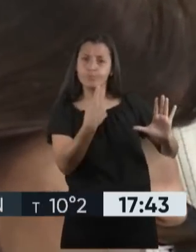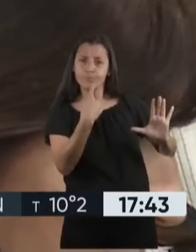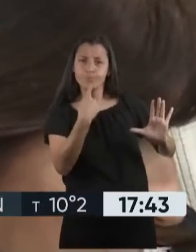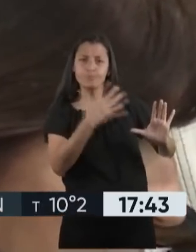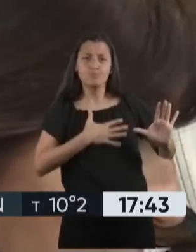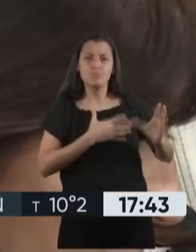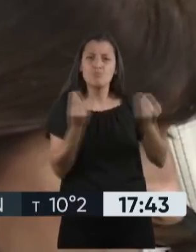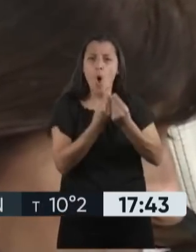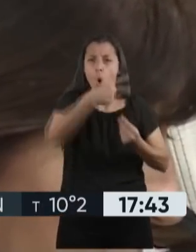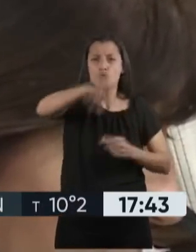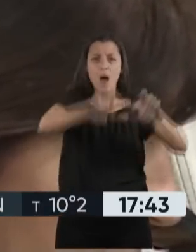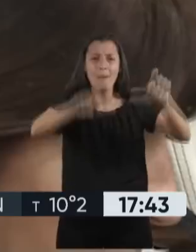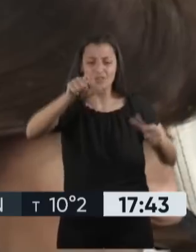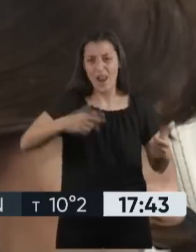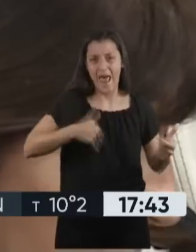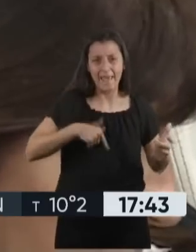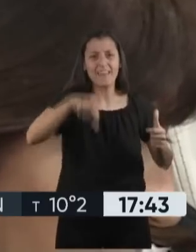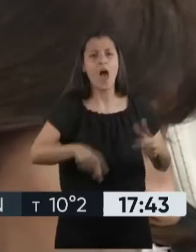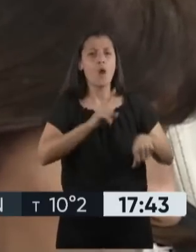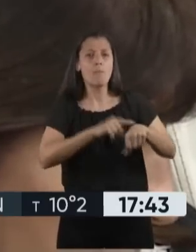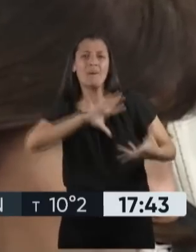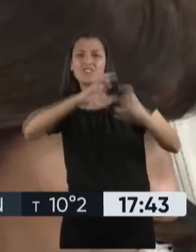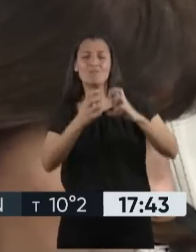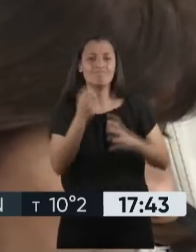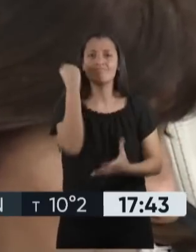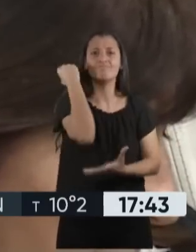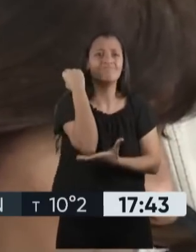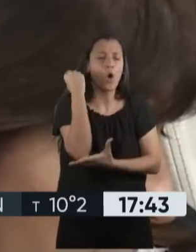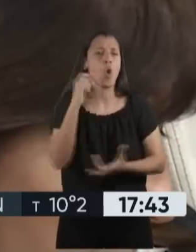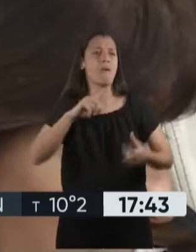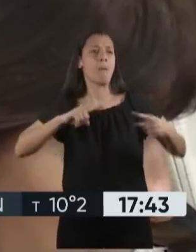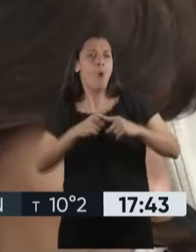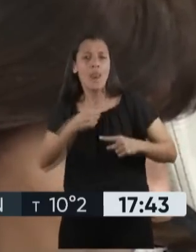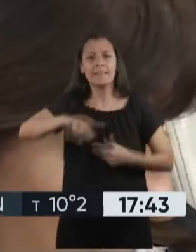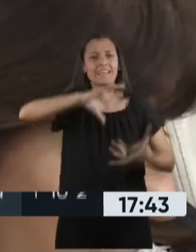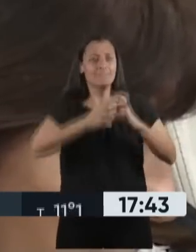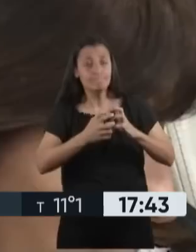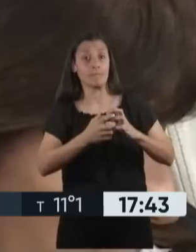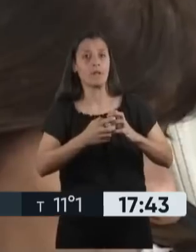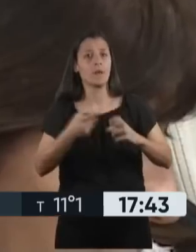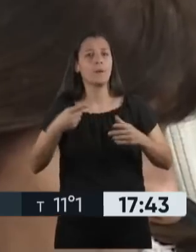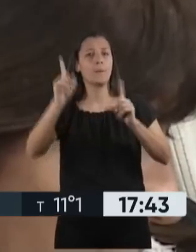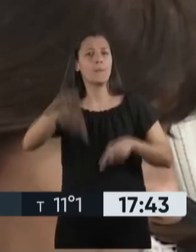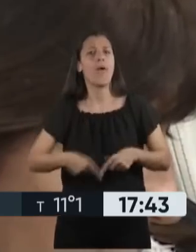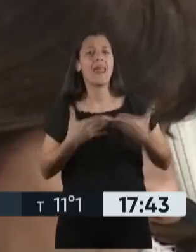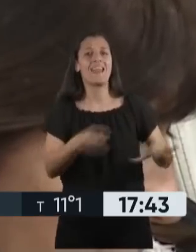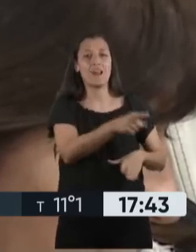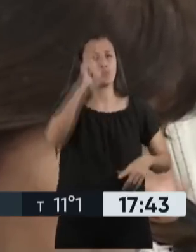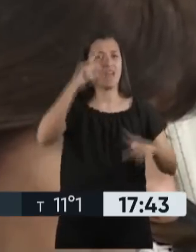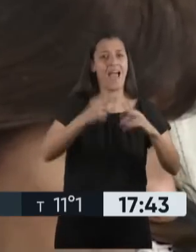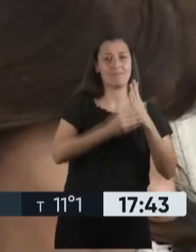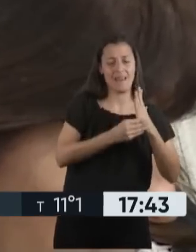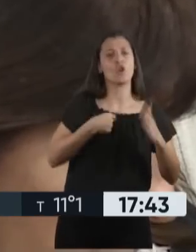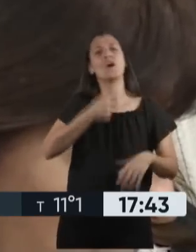los argentinos frente a esta crisis política a partir de la renuncia de Guzmán sigue siendo profunda, importante. Le quiero preguntar si